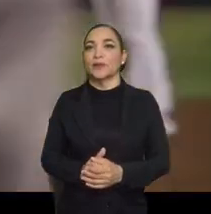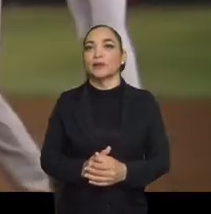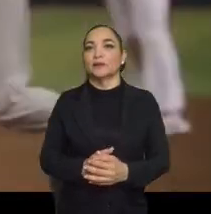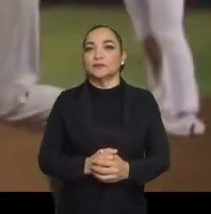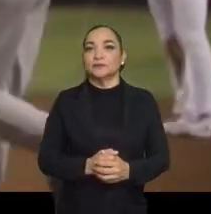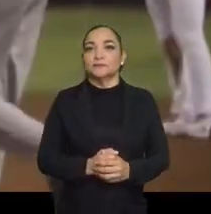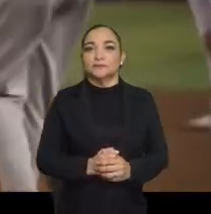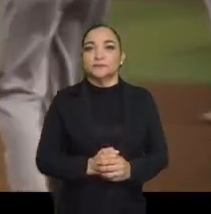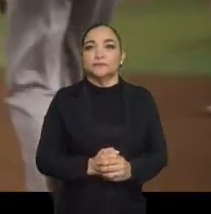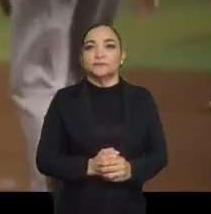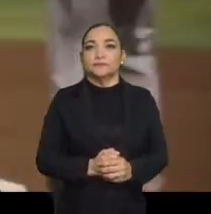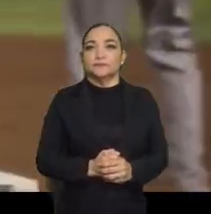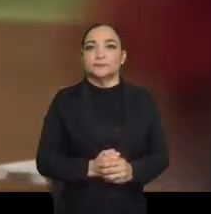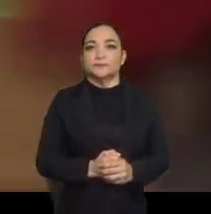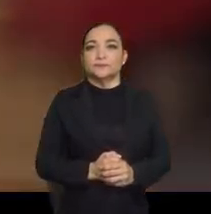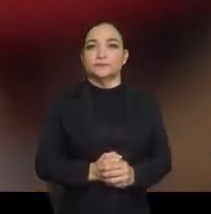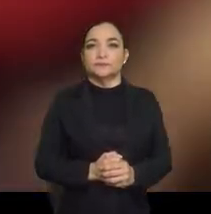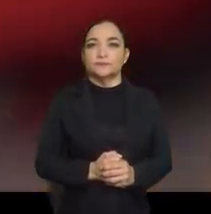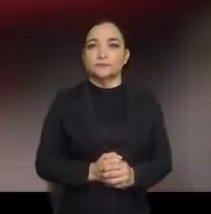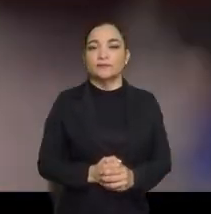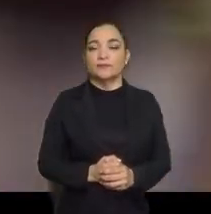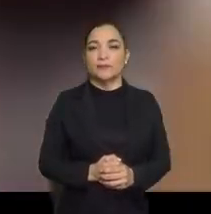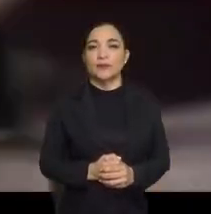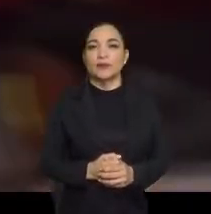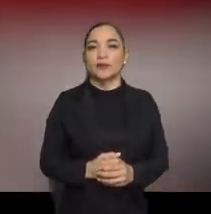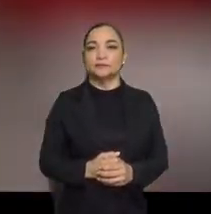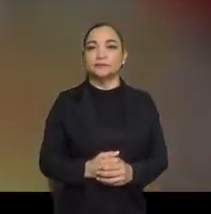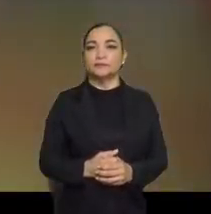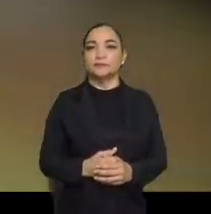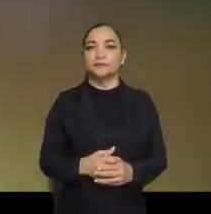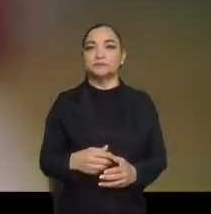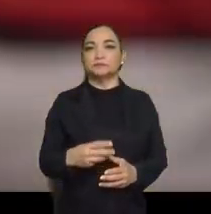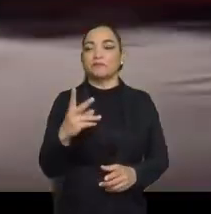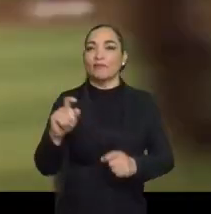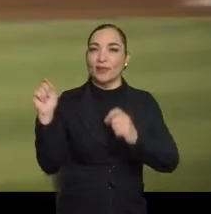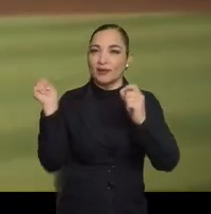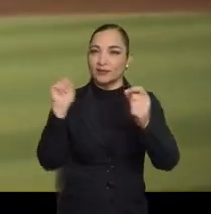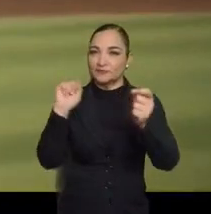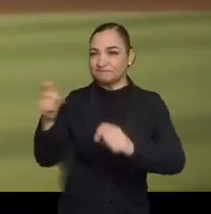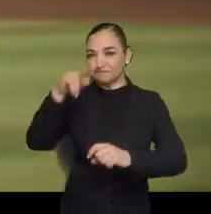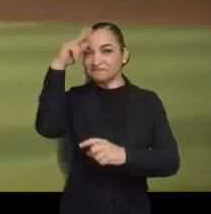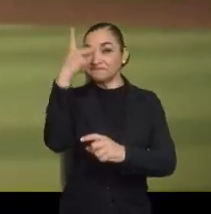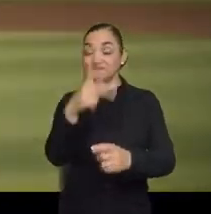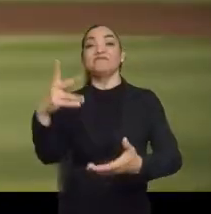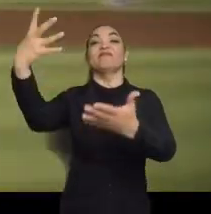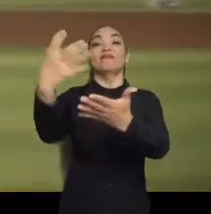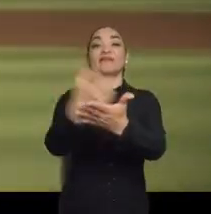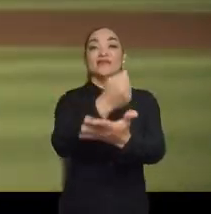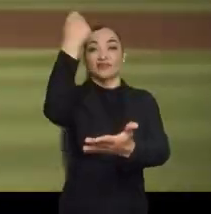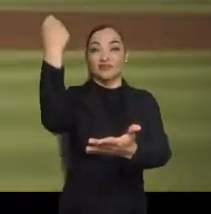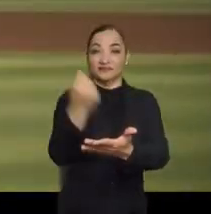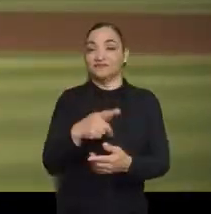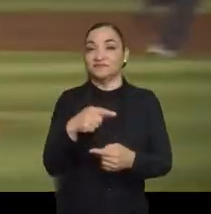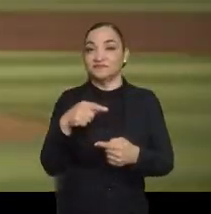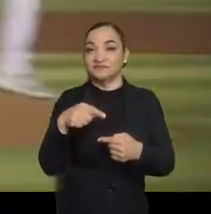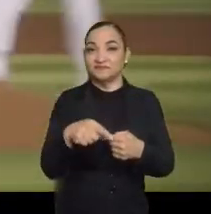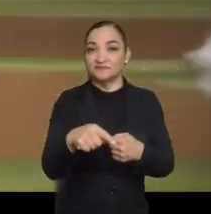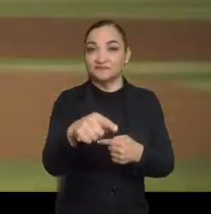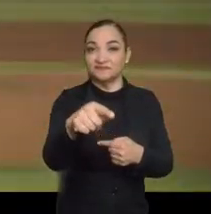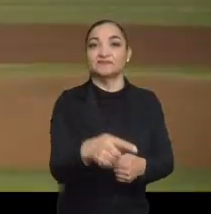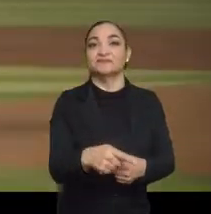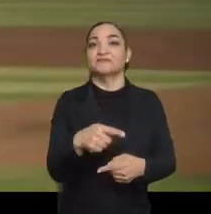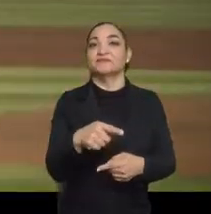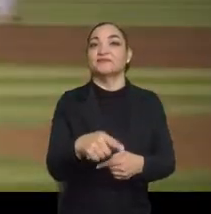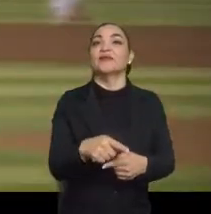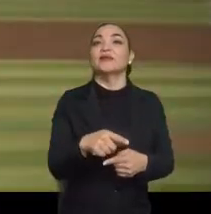empuja. Home run de tres carreras y México se va adelante por seis. Y estalló el chasquín Juan